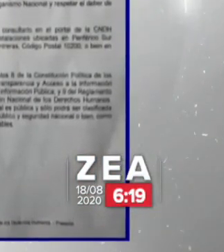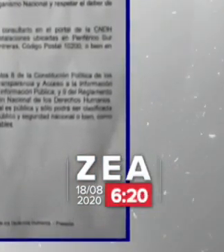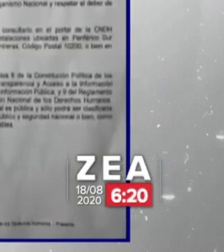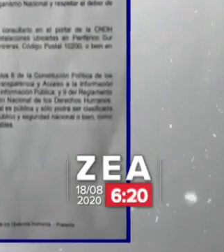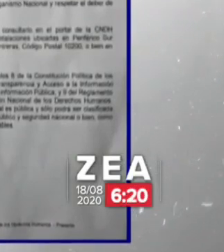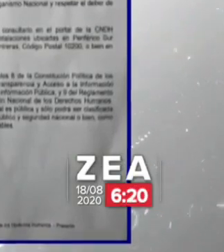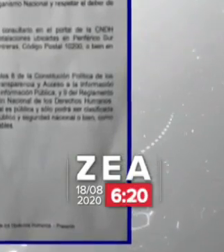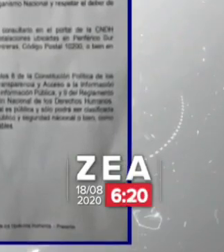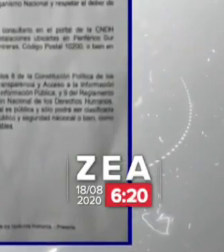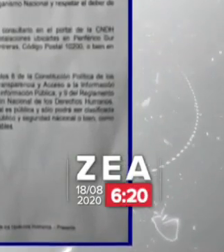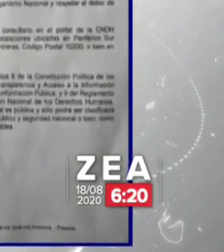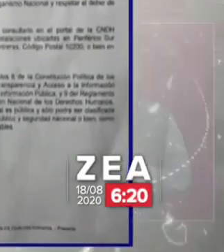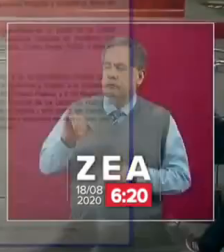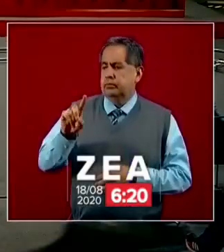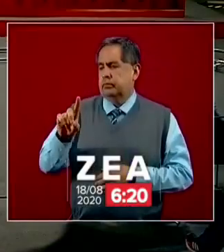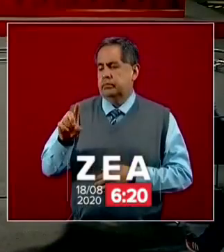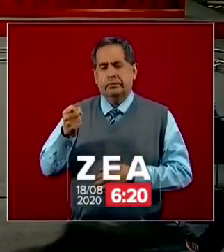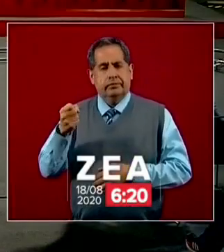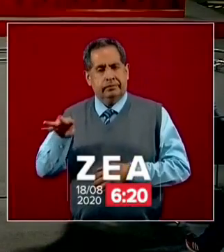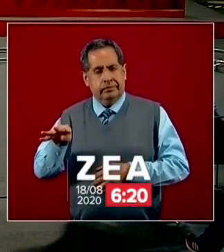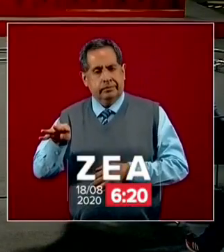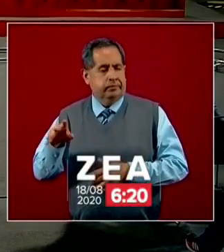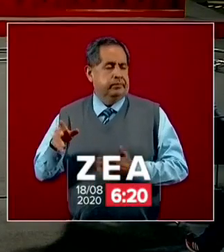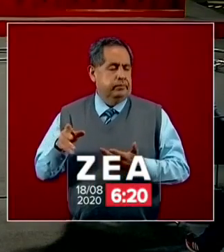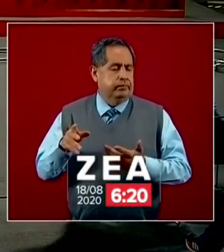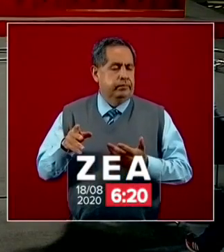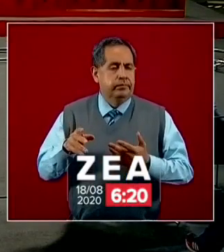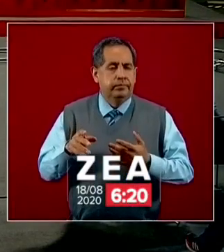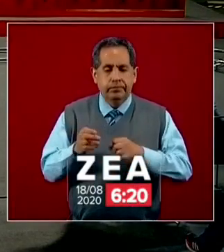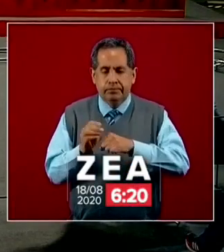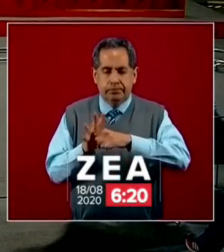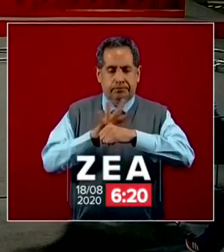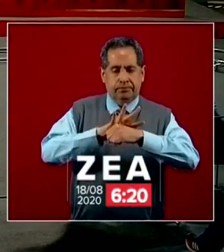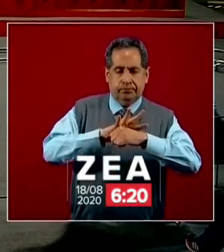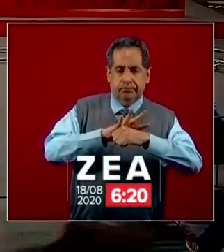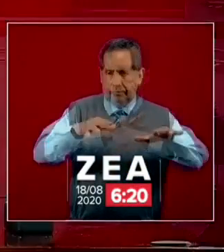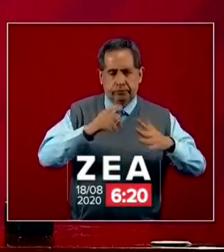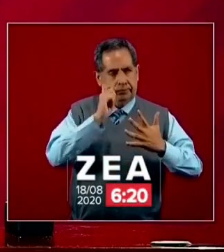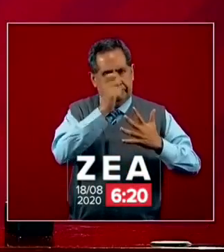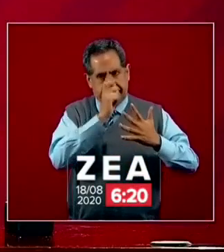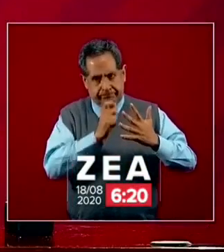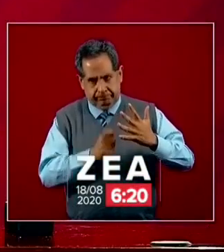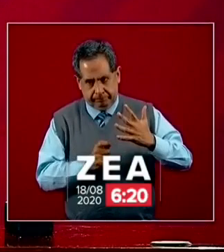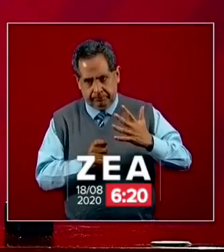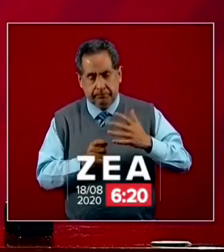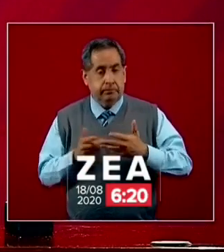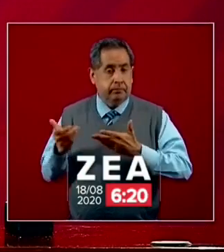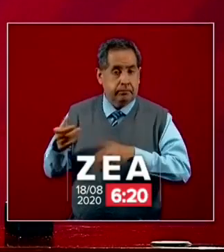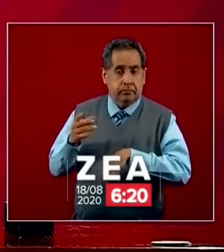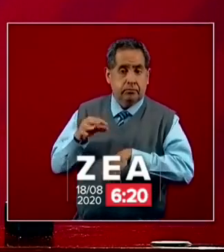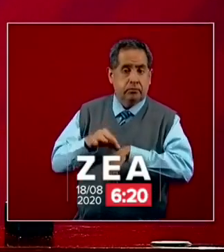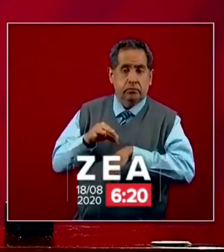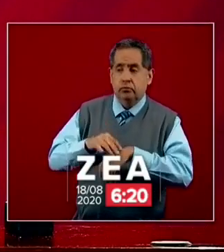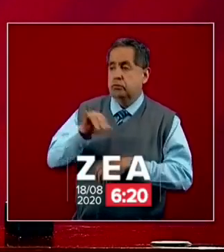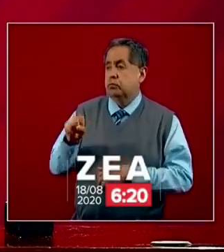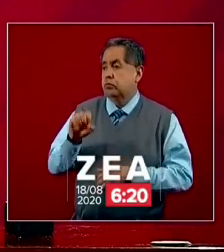COVID-19. Una vez que la CNDH realice la notificación a López-Gatell, este tendrá un plazo máximo de 15 días para